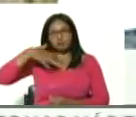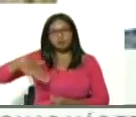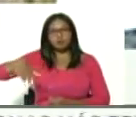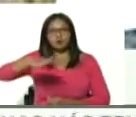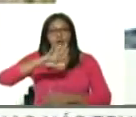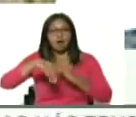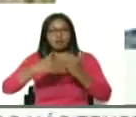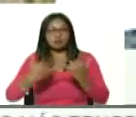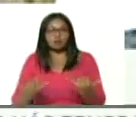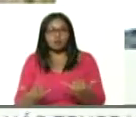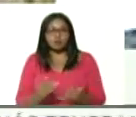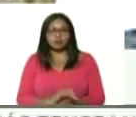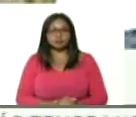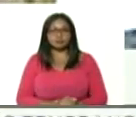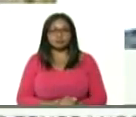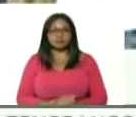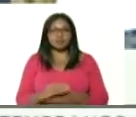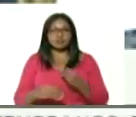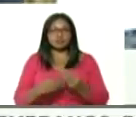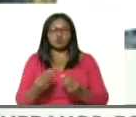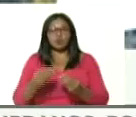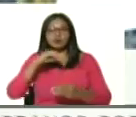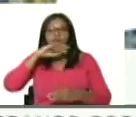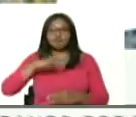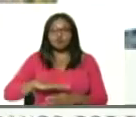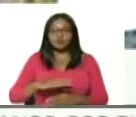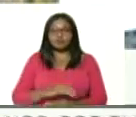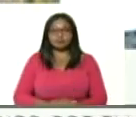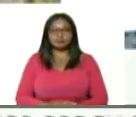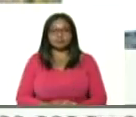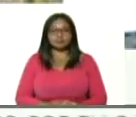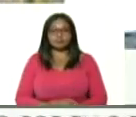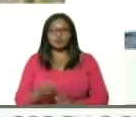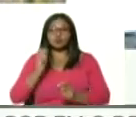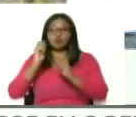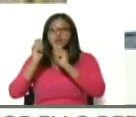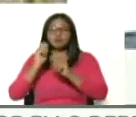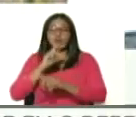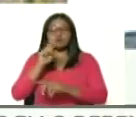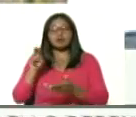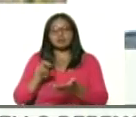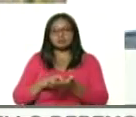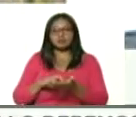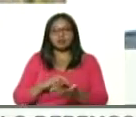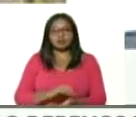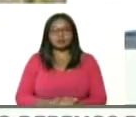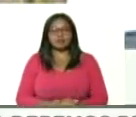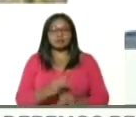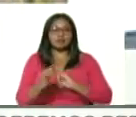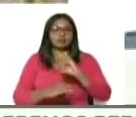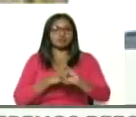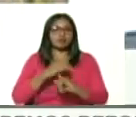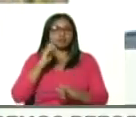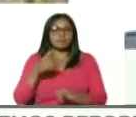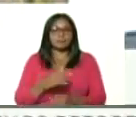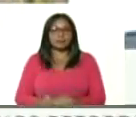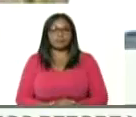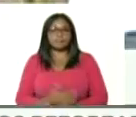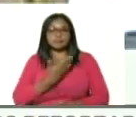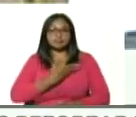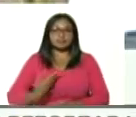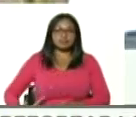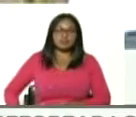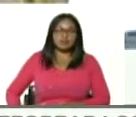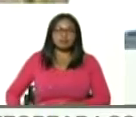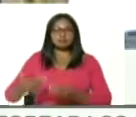a generar en este corredor turístico histórico el turismo local, nacional e internacional. Presidente, saludarle de joven